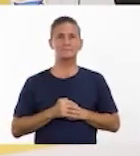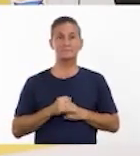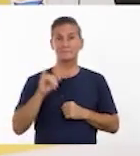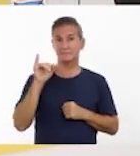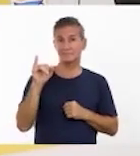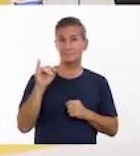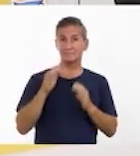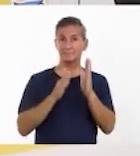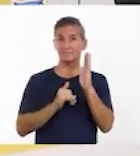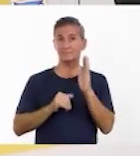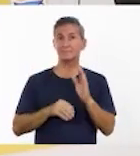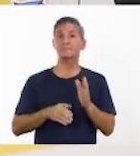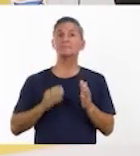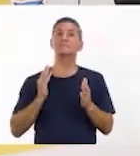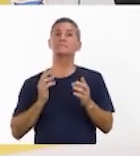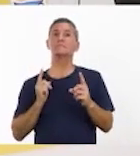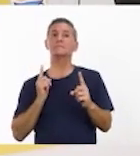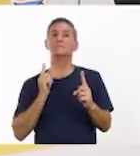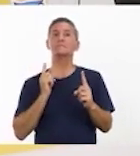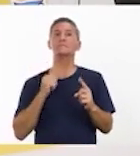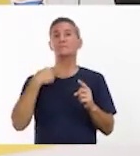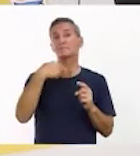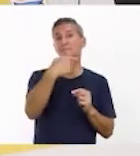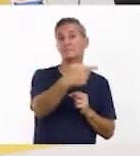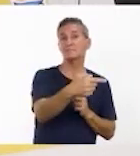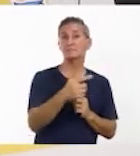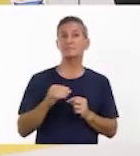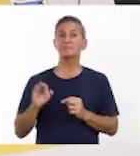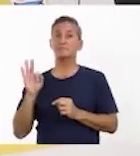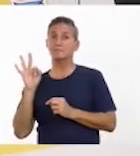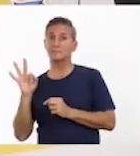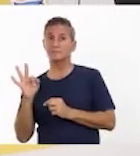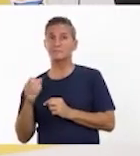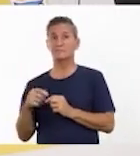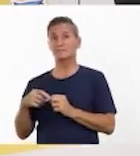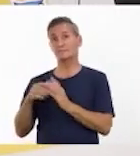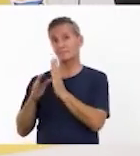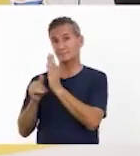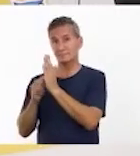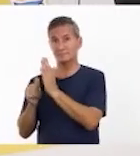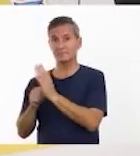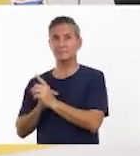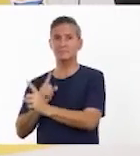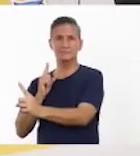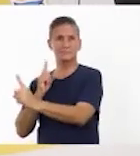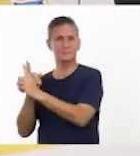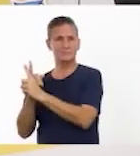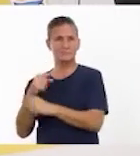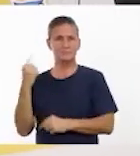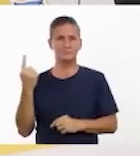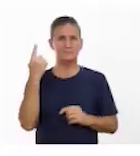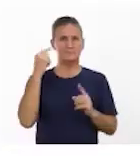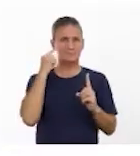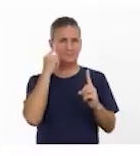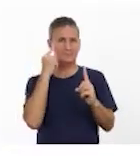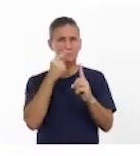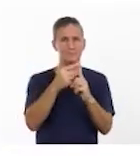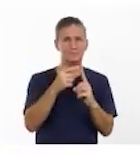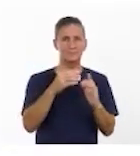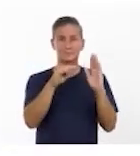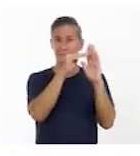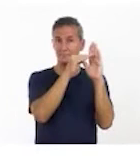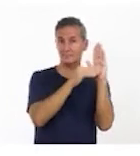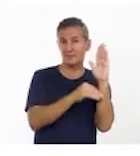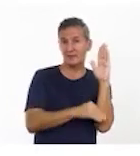Sexto semestre, curso regular, y octavo semestre, curso por encuentro. Primer objetivo: clasificar las